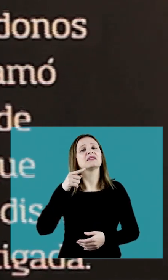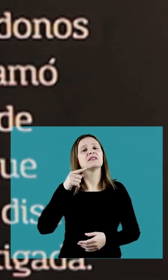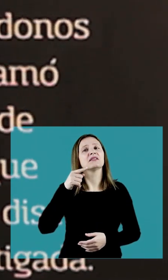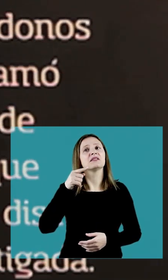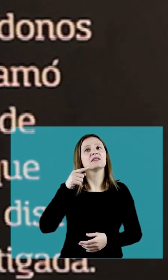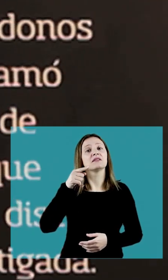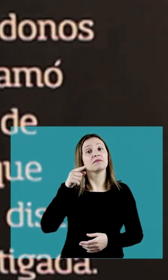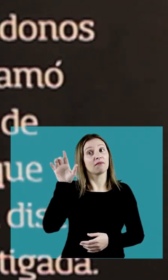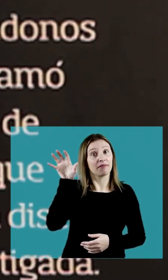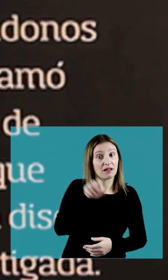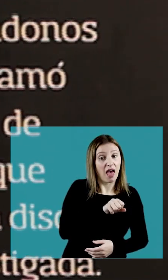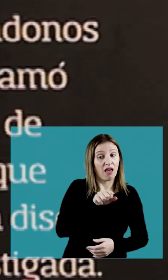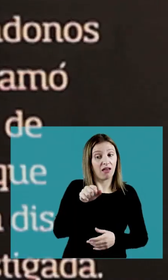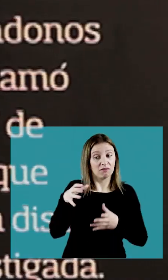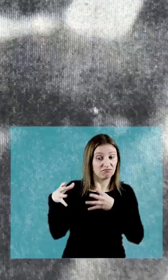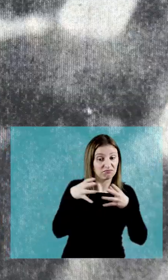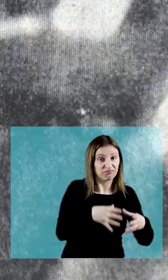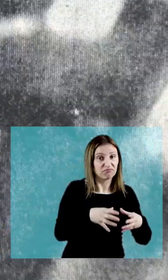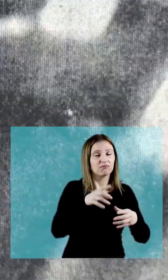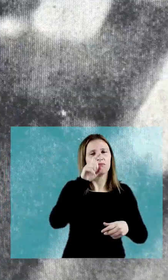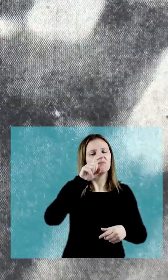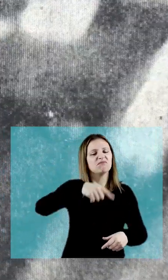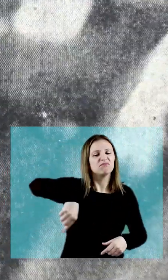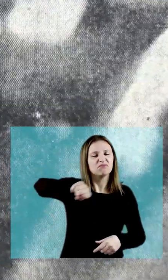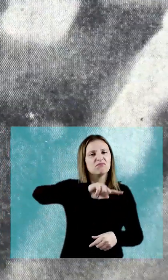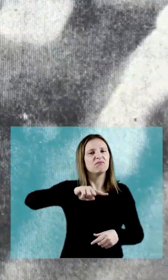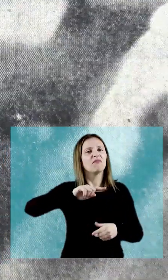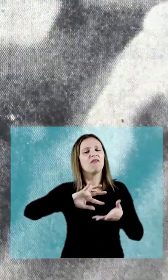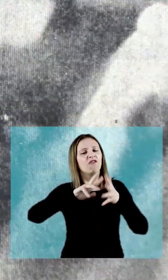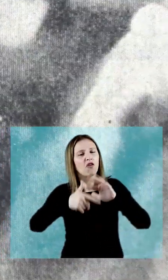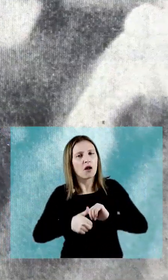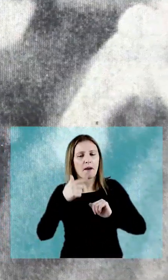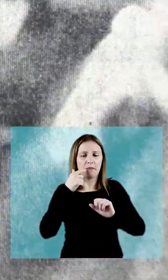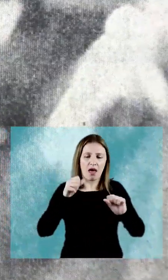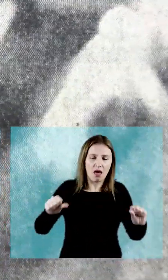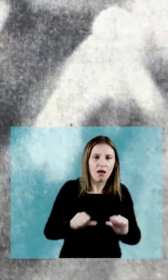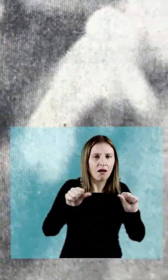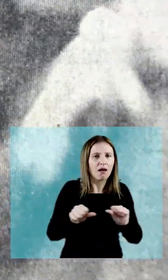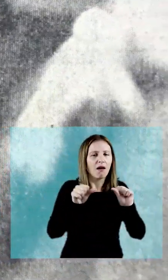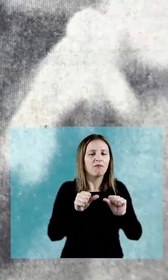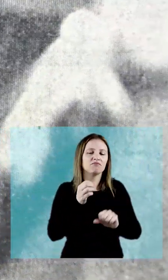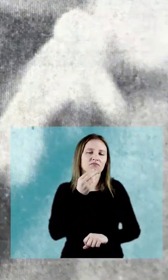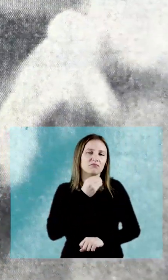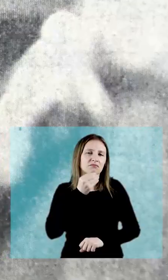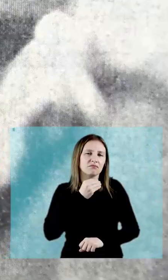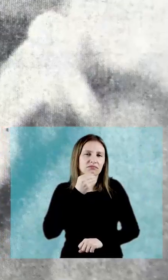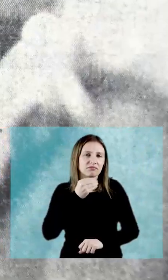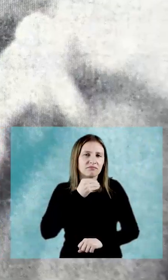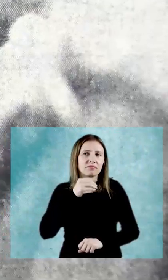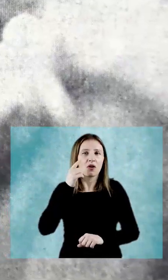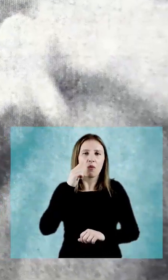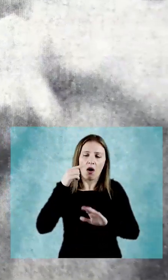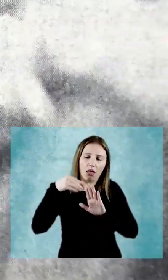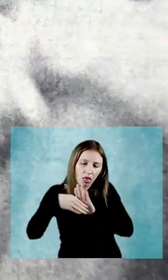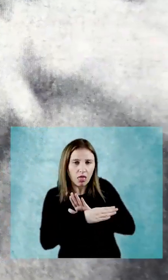de Buenos Aires para que formen parte de una operación que es la de simular que entraron